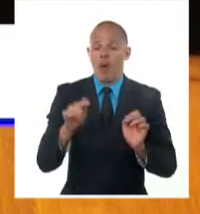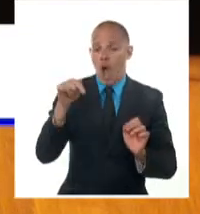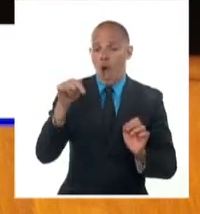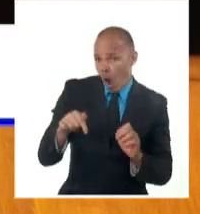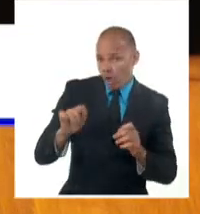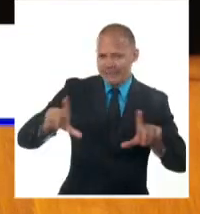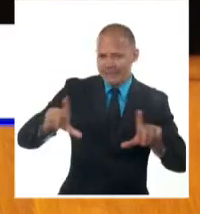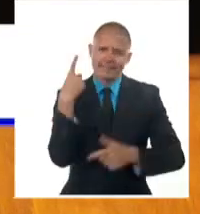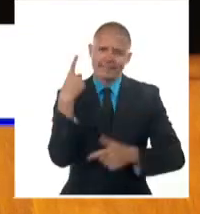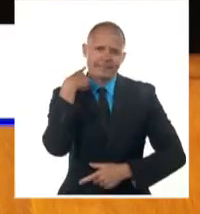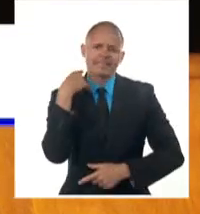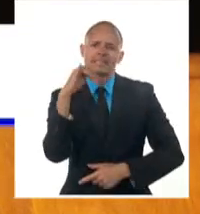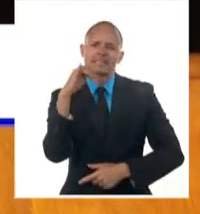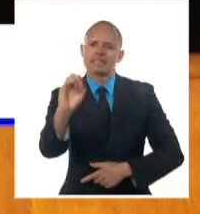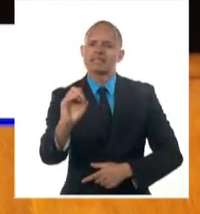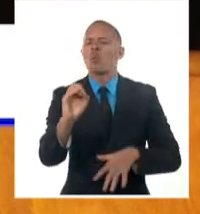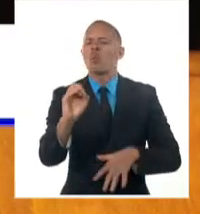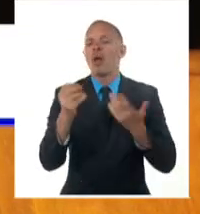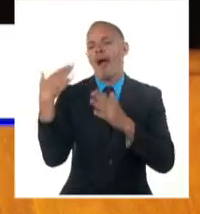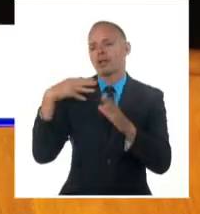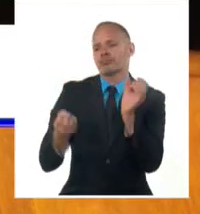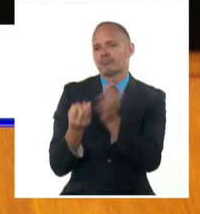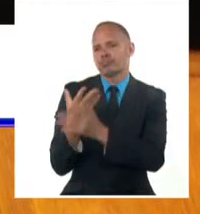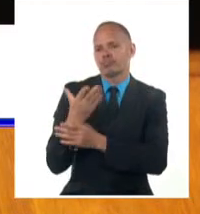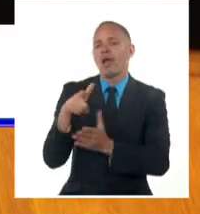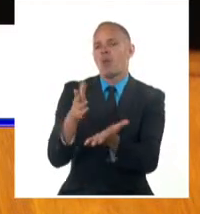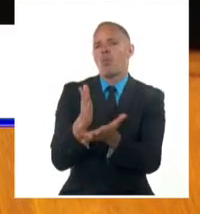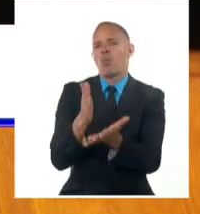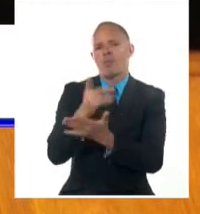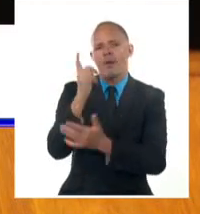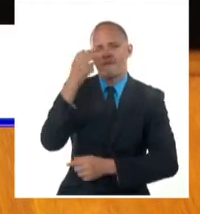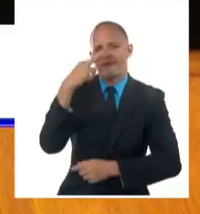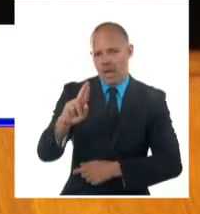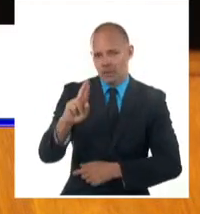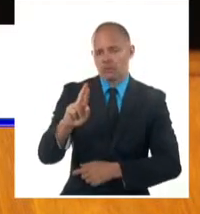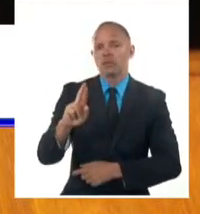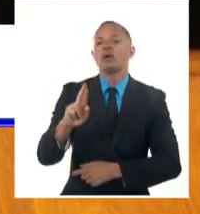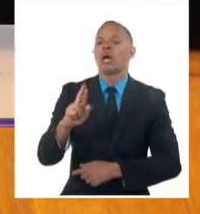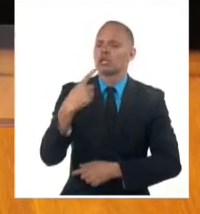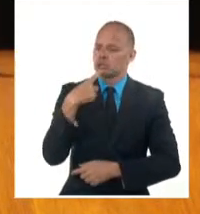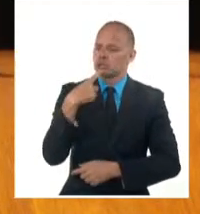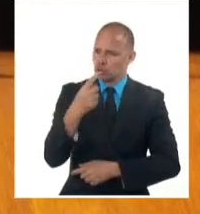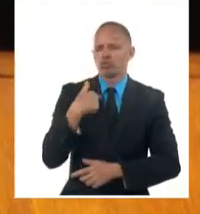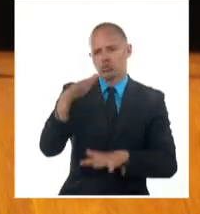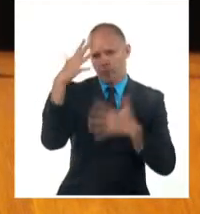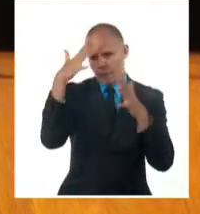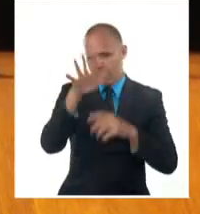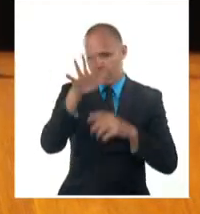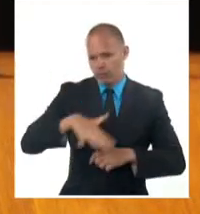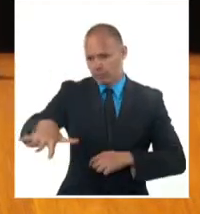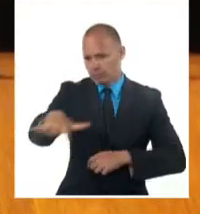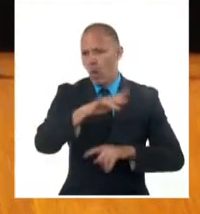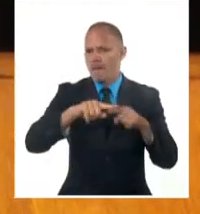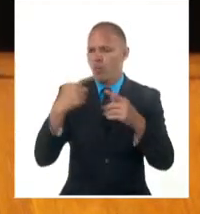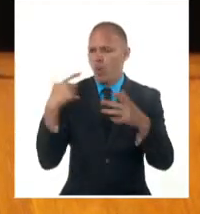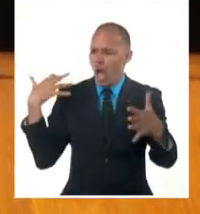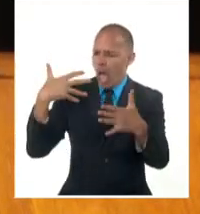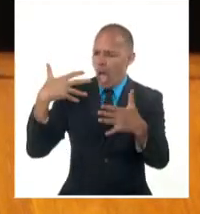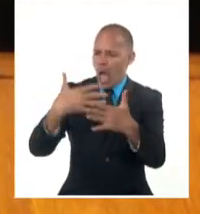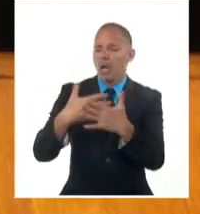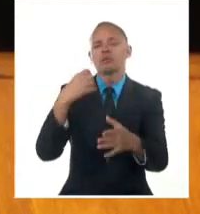FARC, los felicito a todos por los resultados alcanzados,